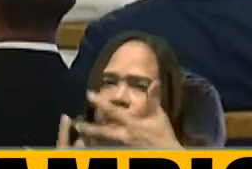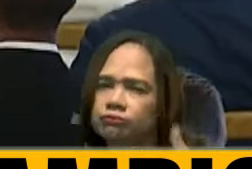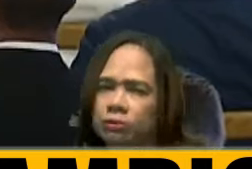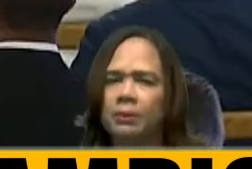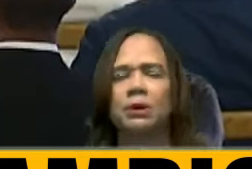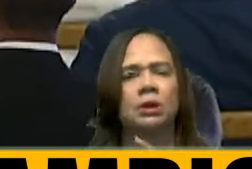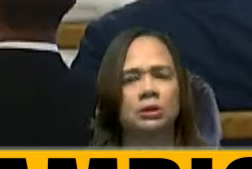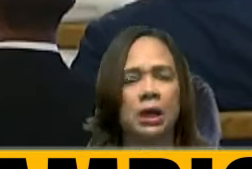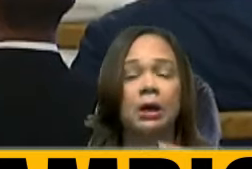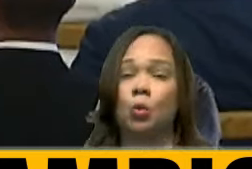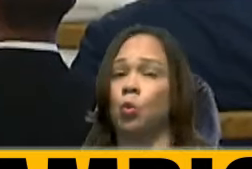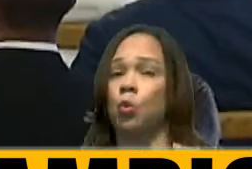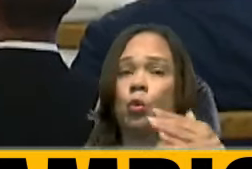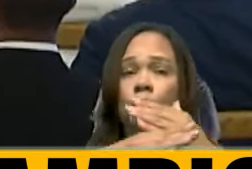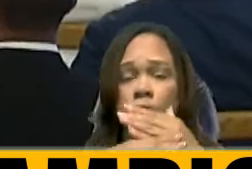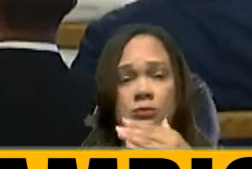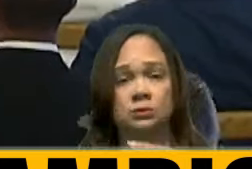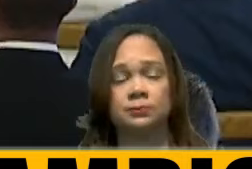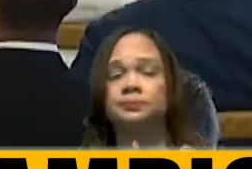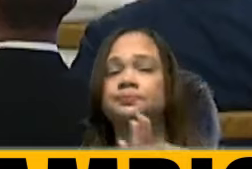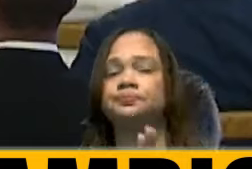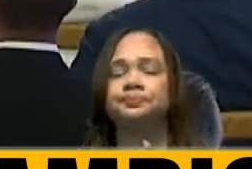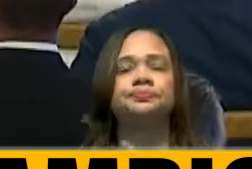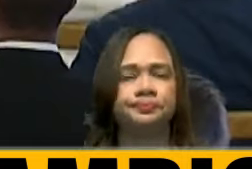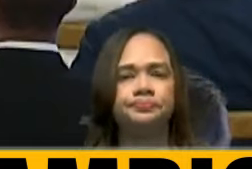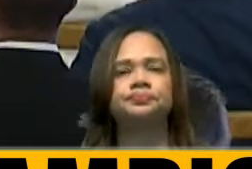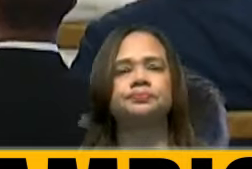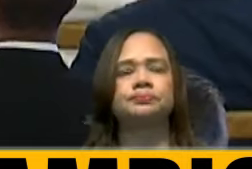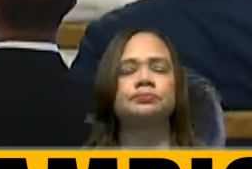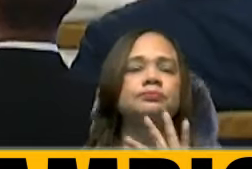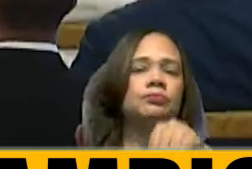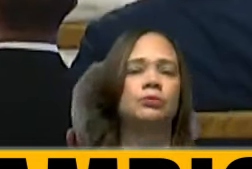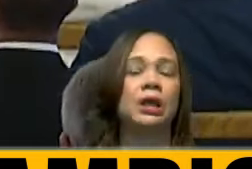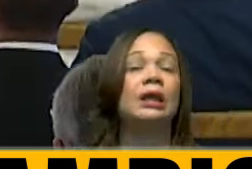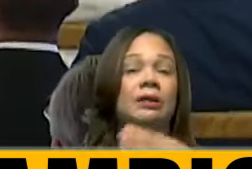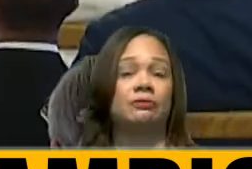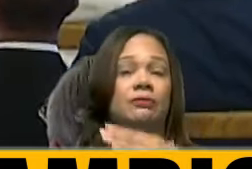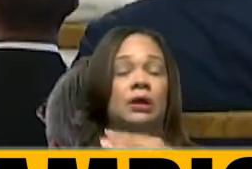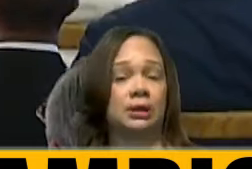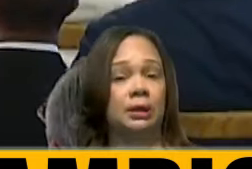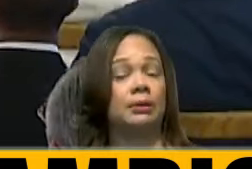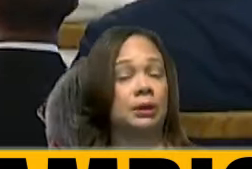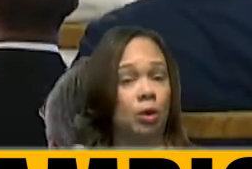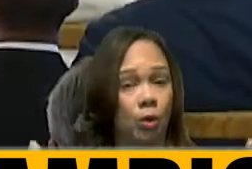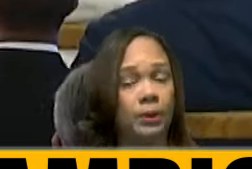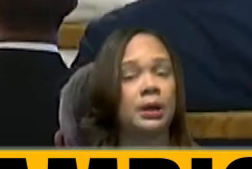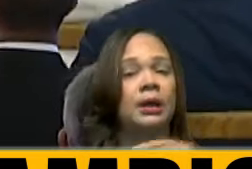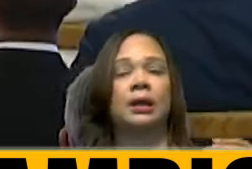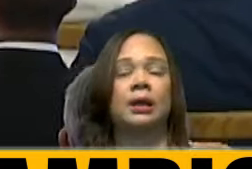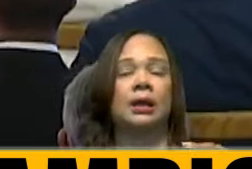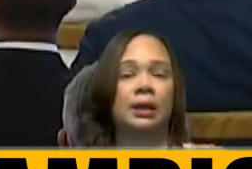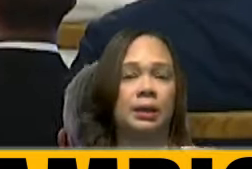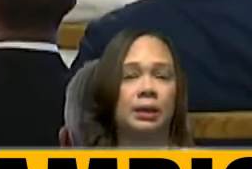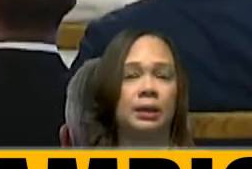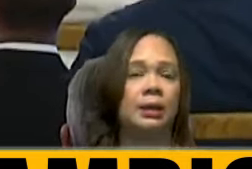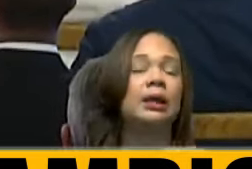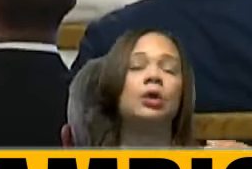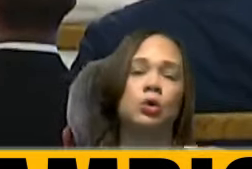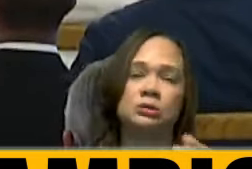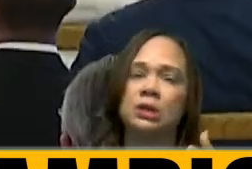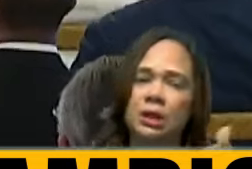los aspectos de construcción del estado dom pasando los componentes de infraestructura al Ministerio de obras públicas y los los componentes de